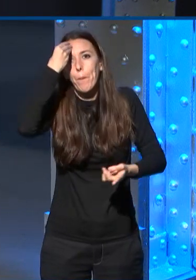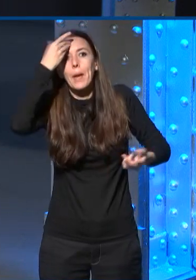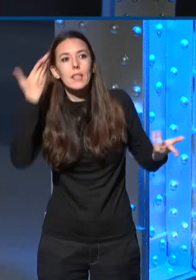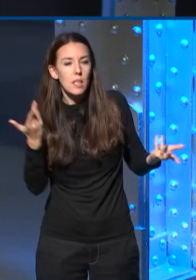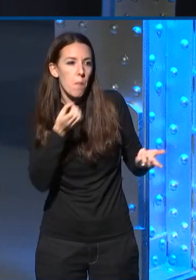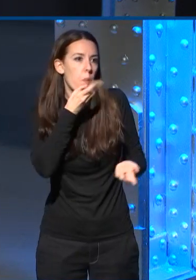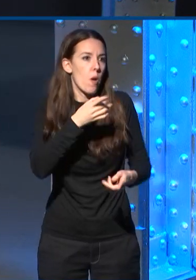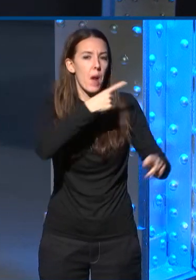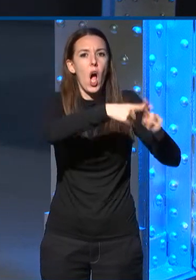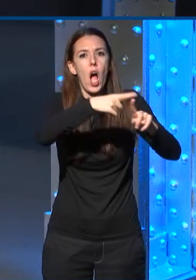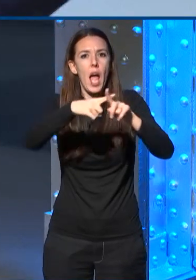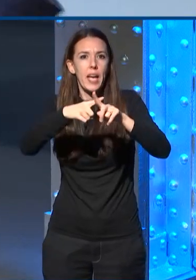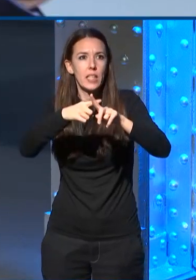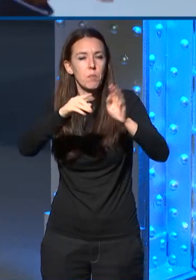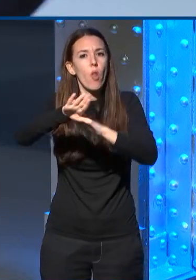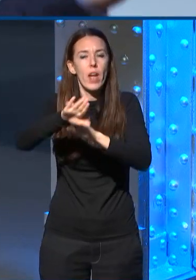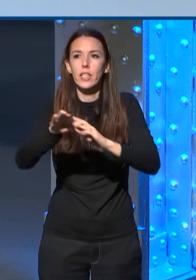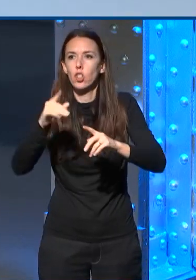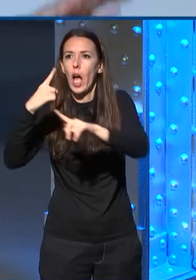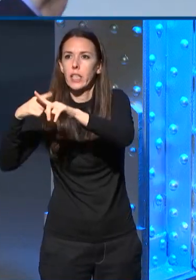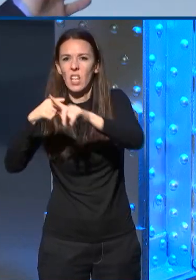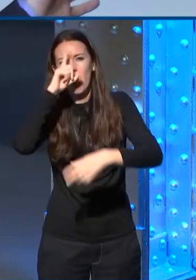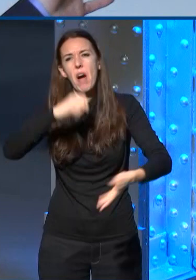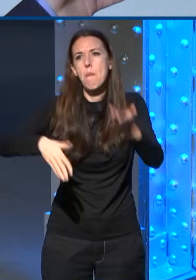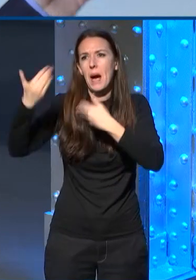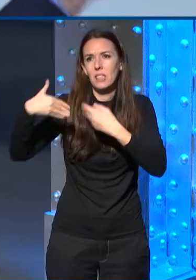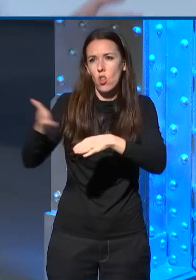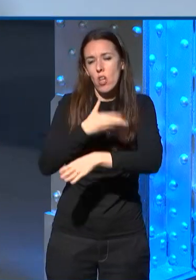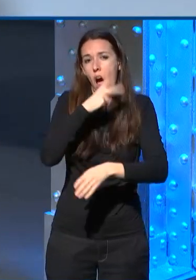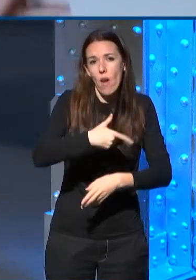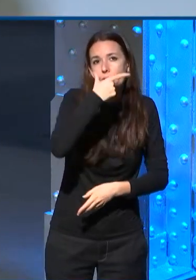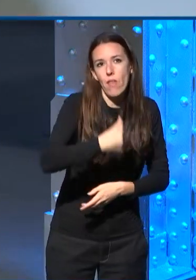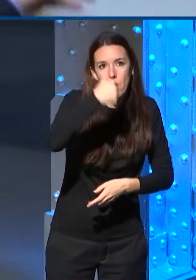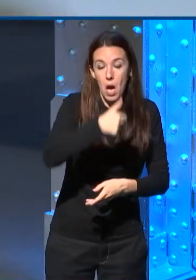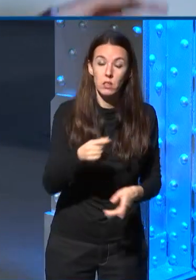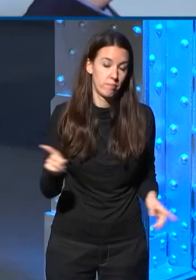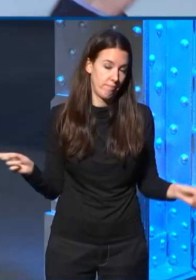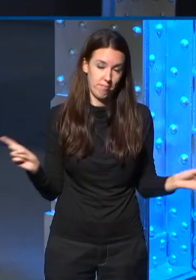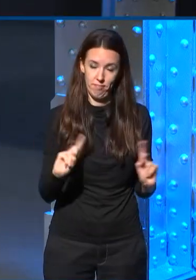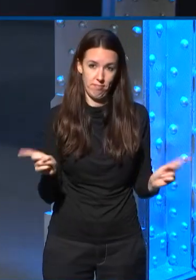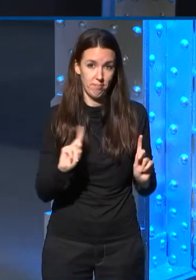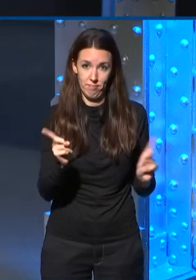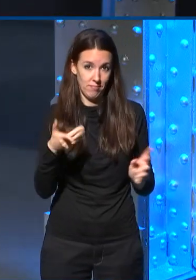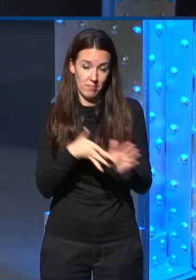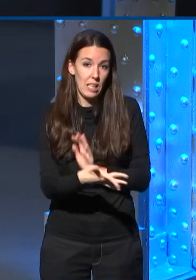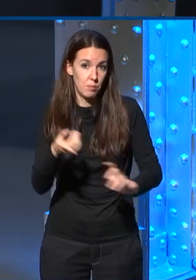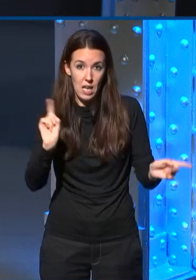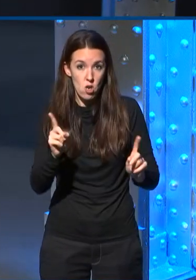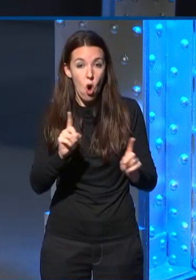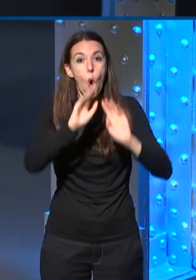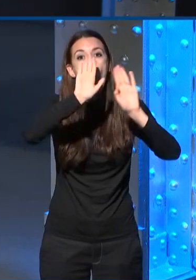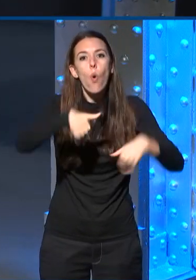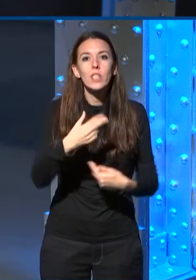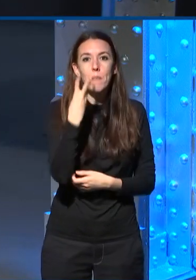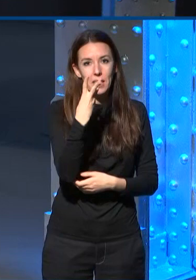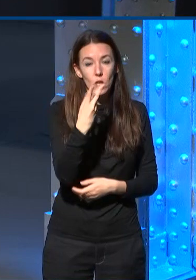bueno, pero las X están sobre todo en el lado derecho de la pantalla, ¿no? Eso es cosa del pasado, ahora ya es todo muy fácil. Pues no. Y vamos a ver que no. Vamos a echar un ojo a las 3 últimas